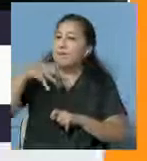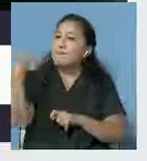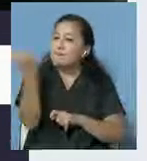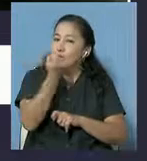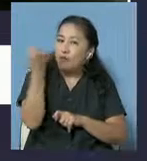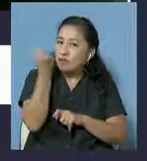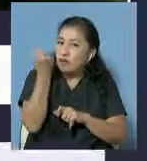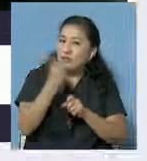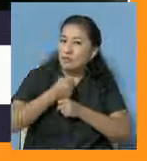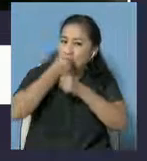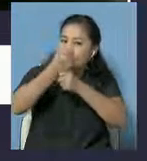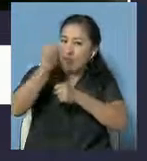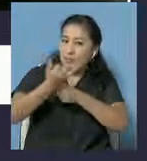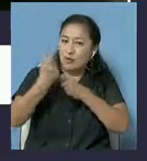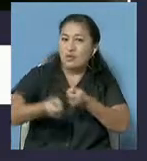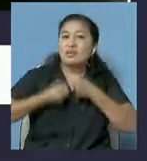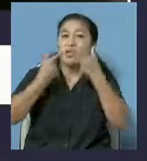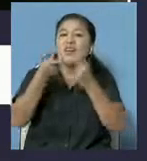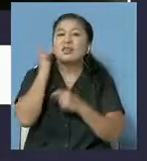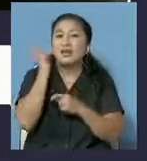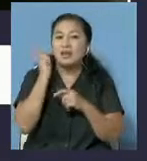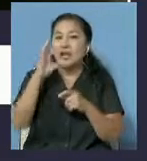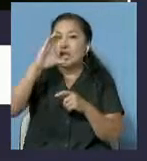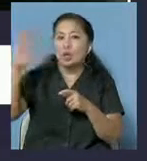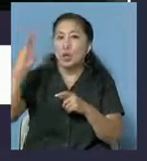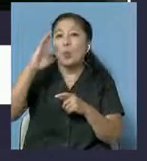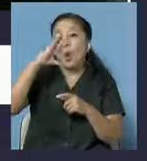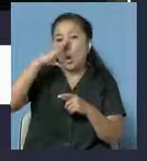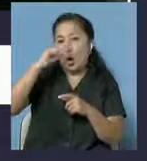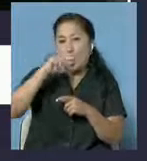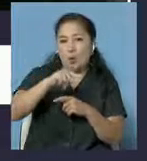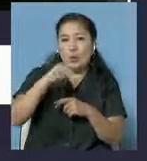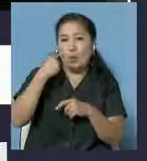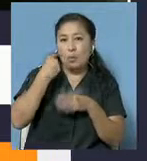importantes premios que da el Bingo Lobo, reflejado